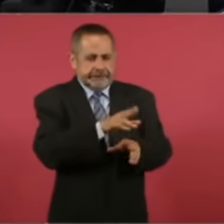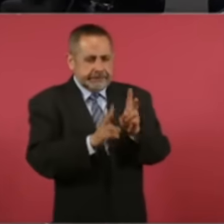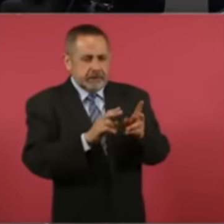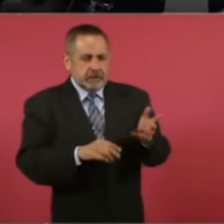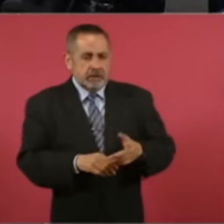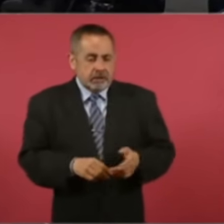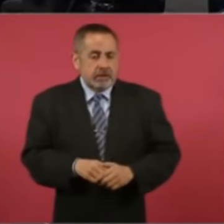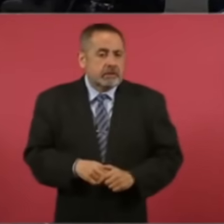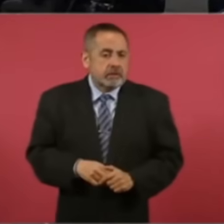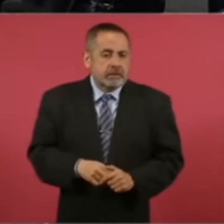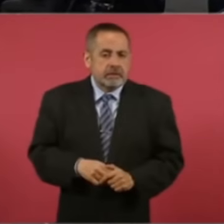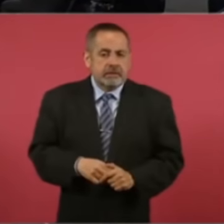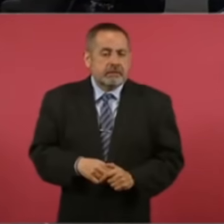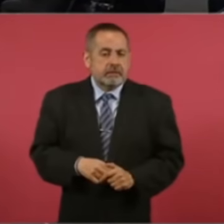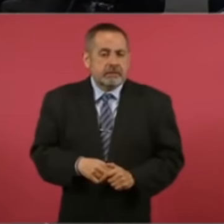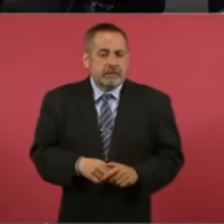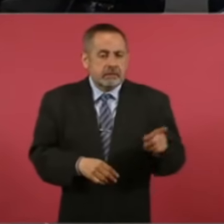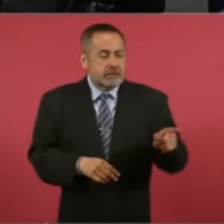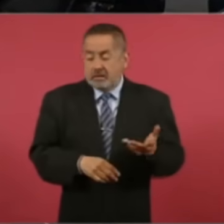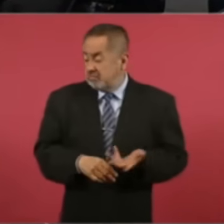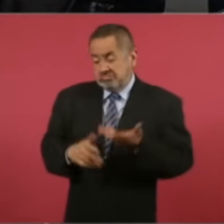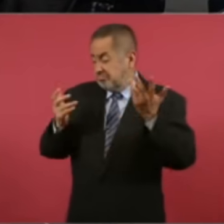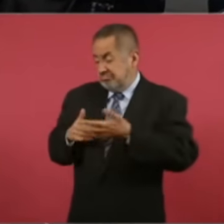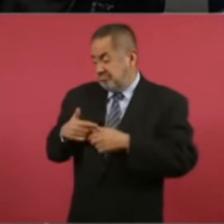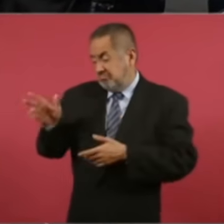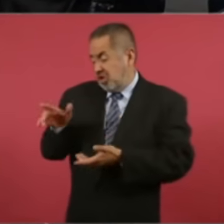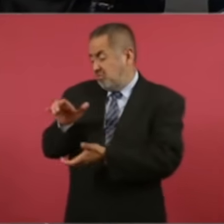Le dice, es que su esposo